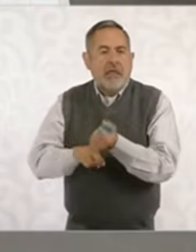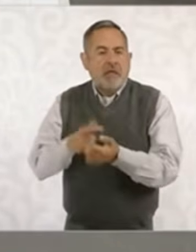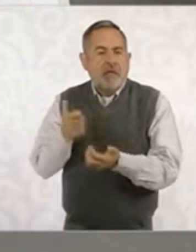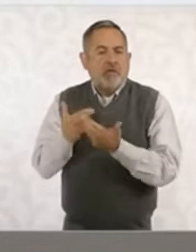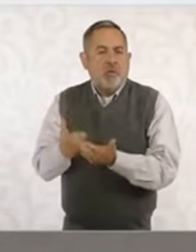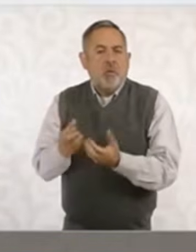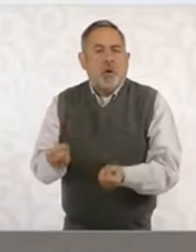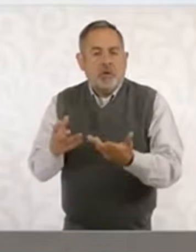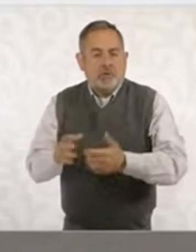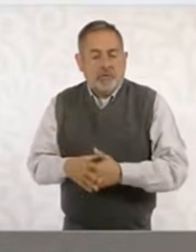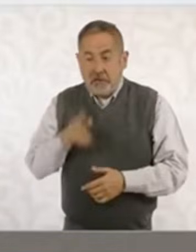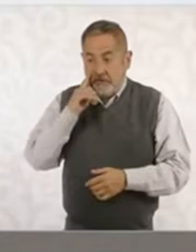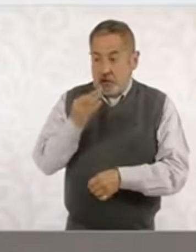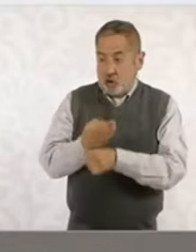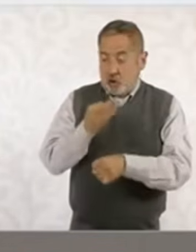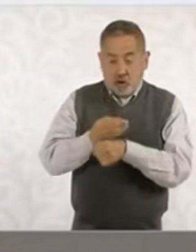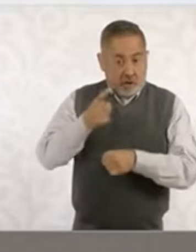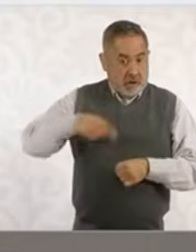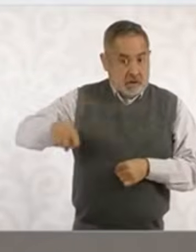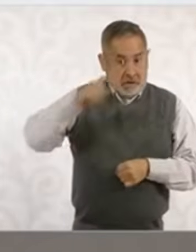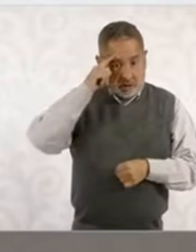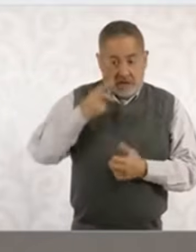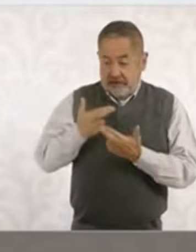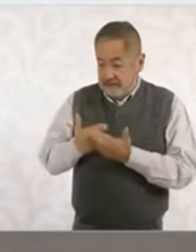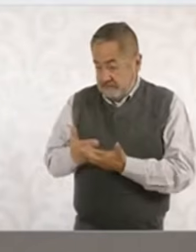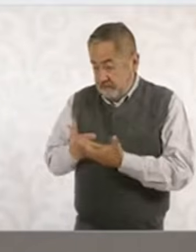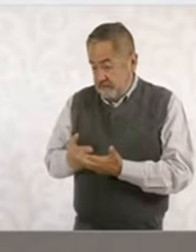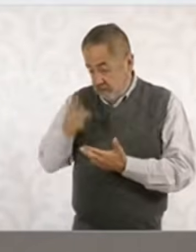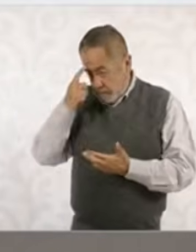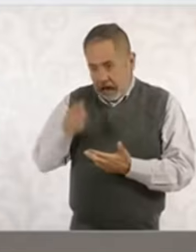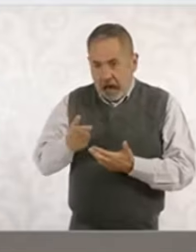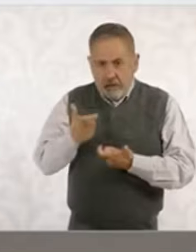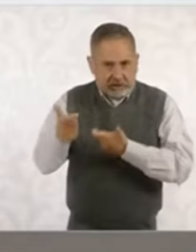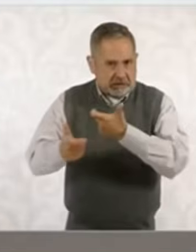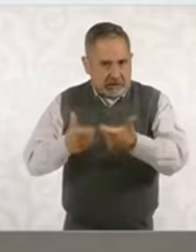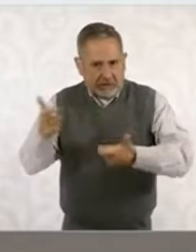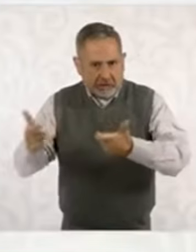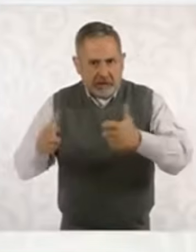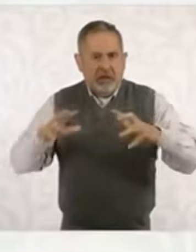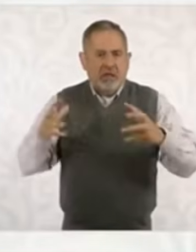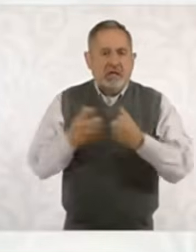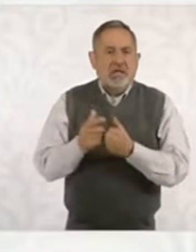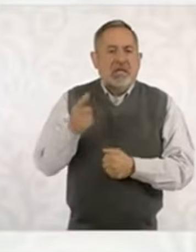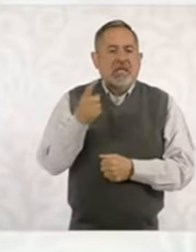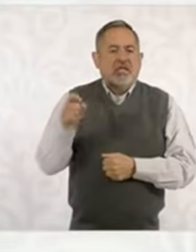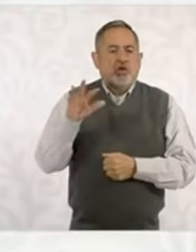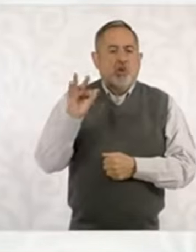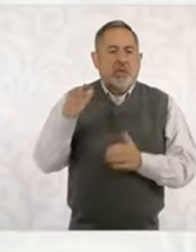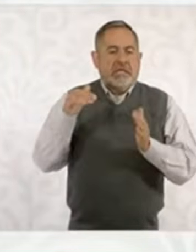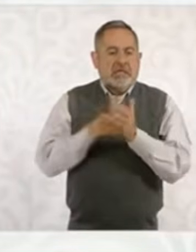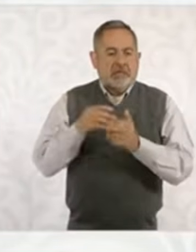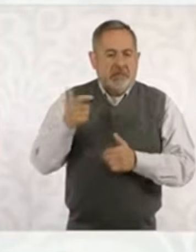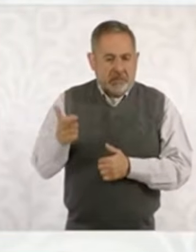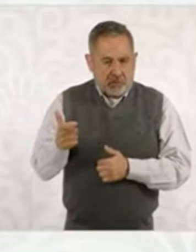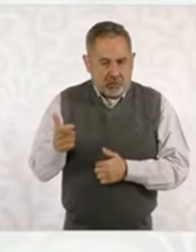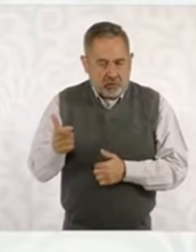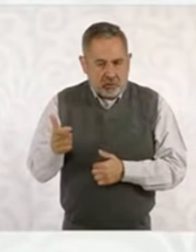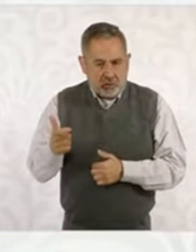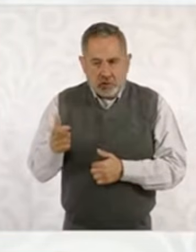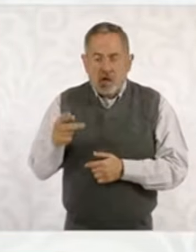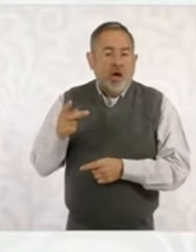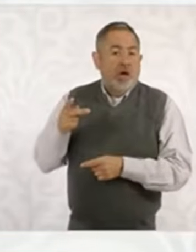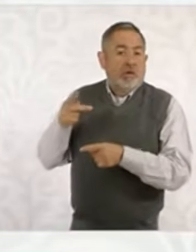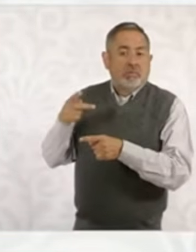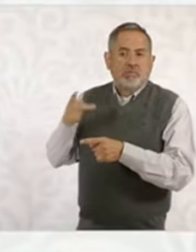Cuando llegamos en el fondo de vivienda, habían 146.000 pesos. La